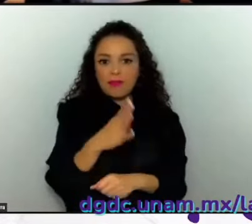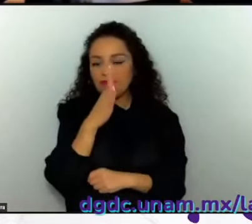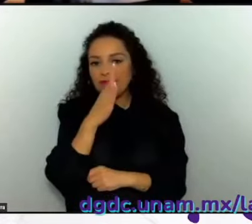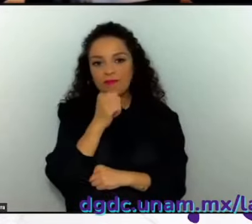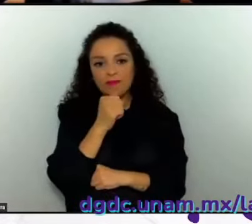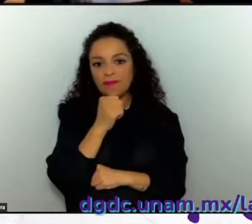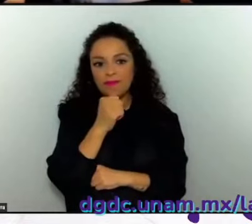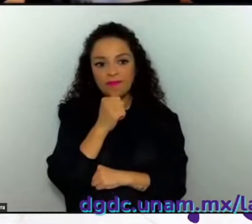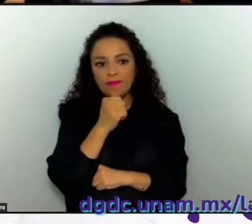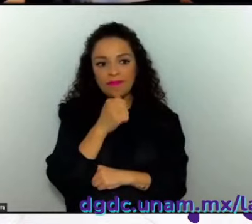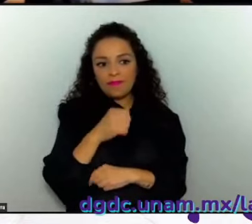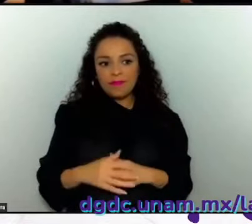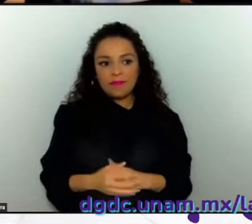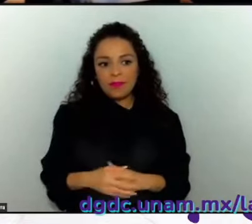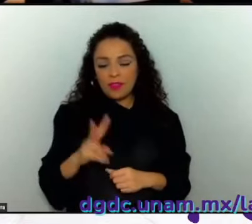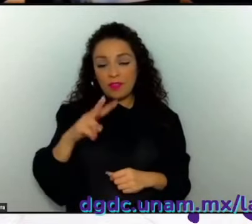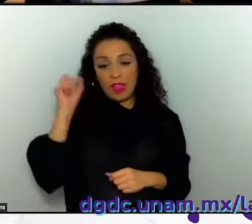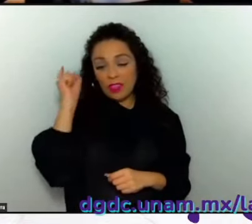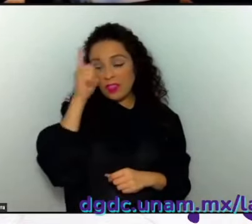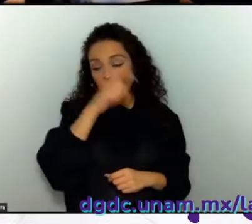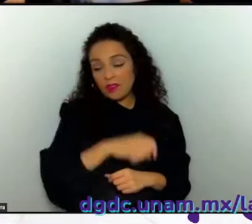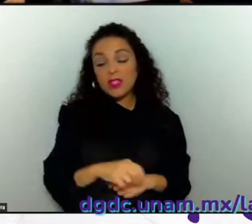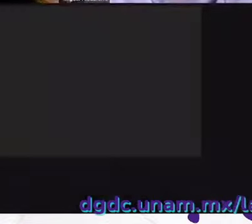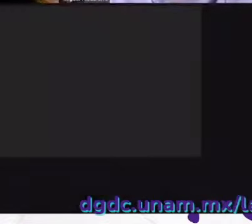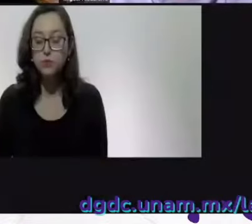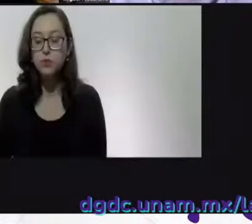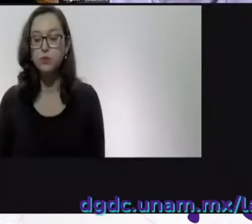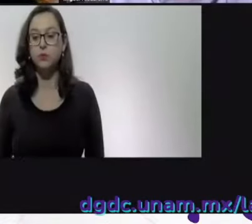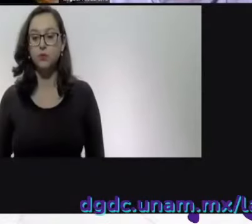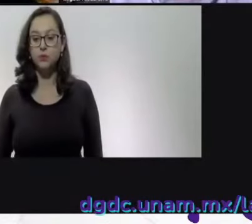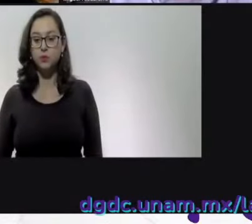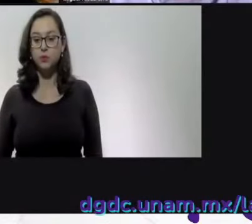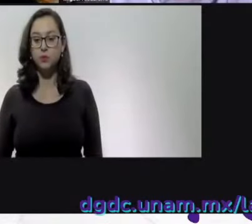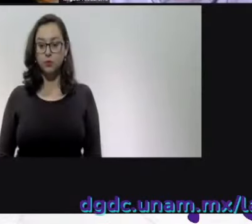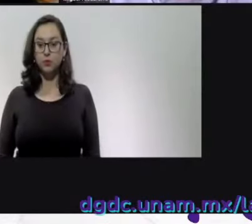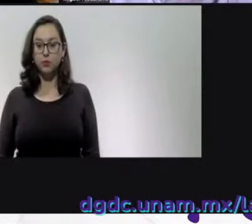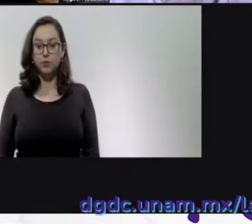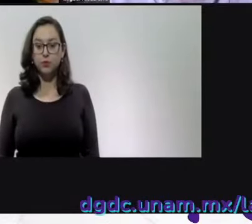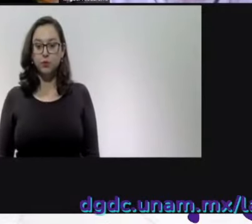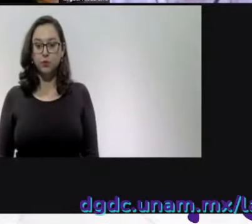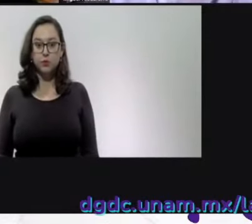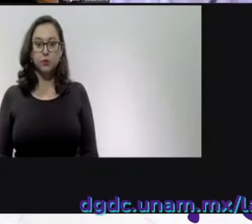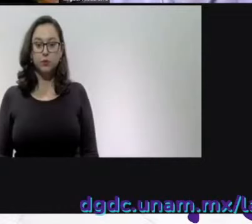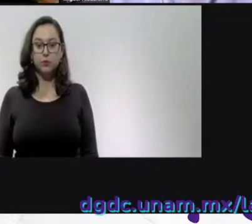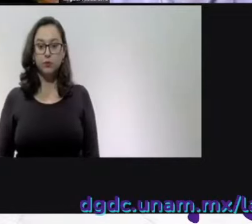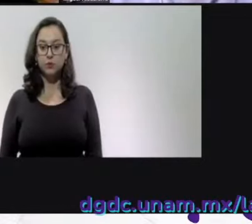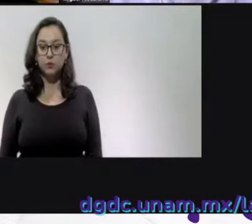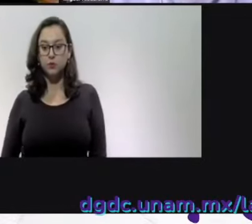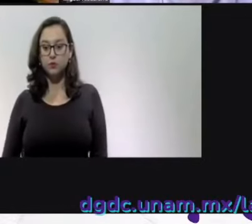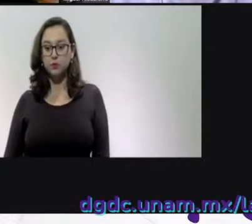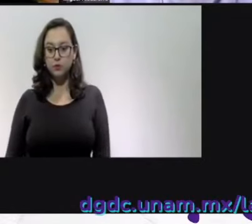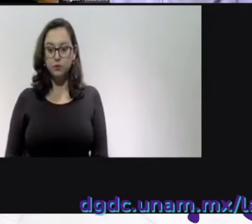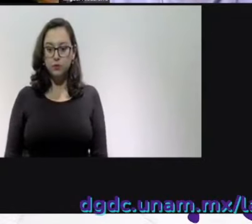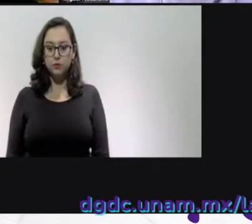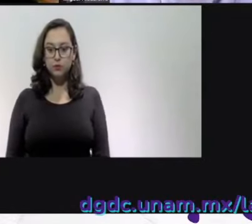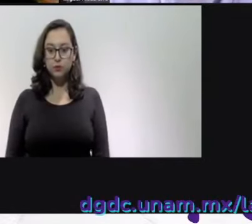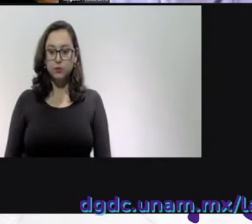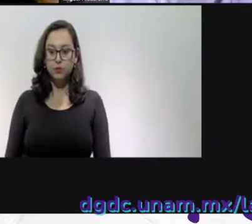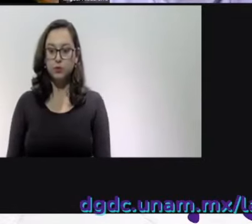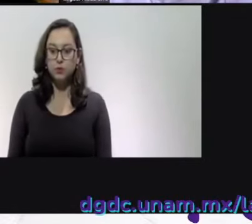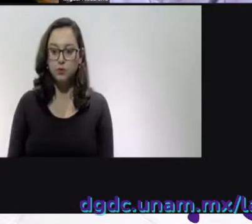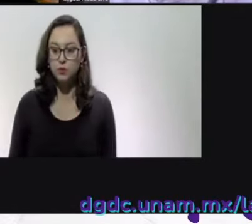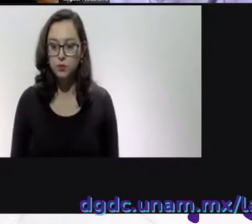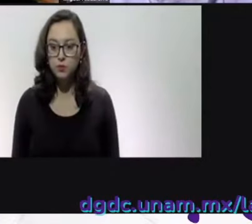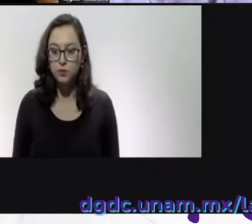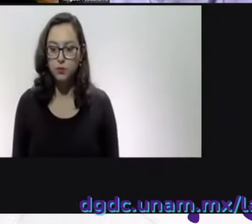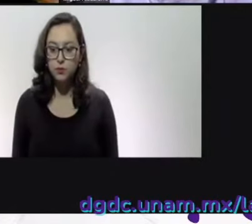cosas, creo que es verdad que tiene que haber elementos culturales, sociales, que están muy arraigados y